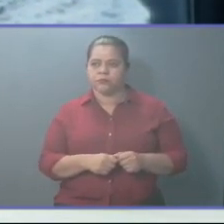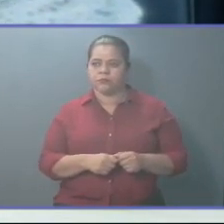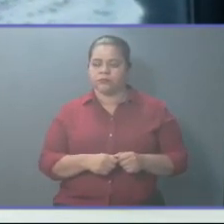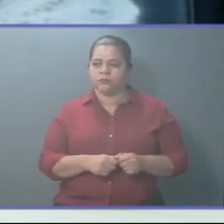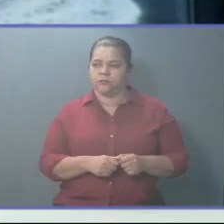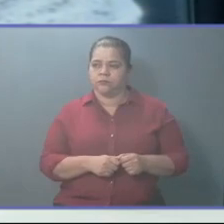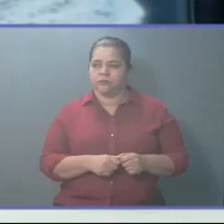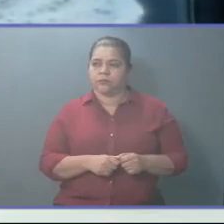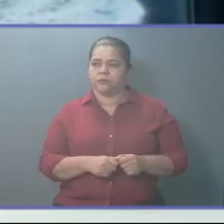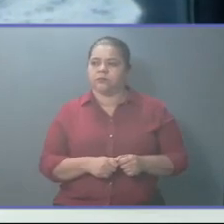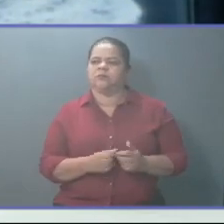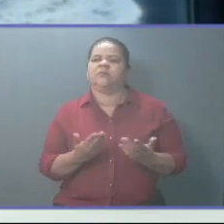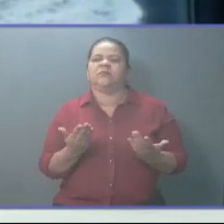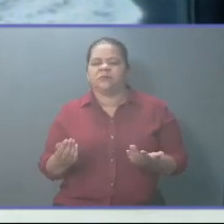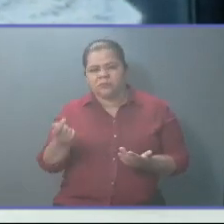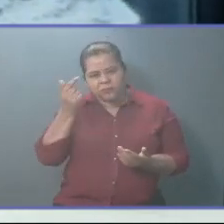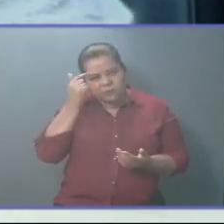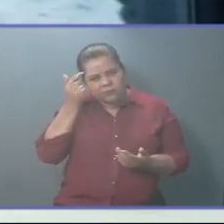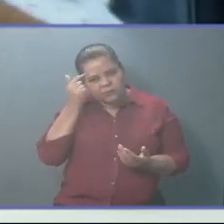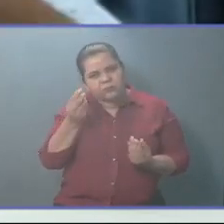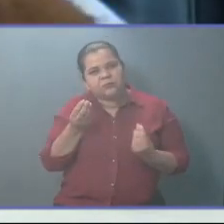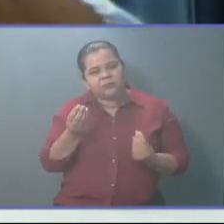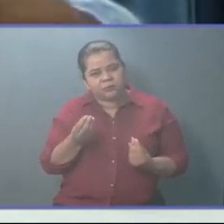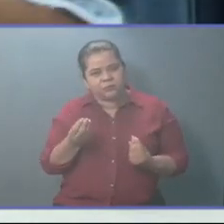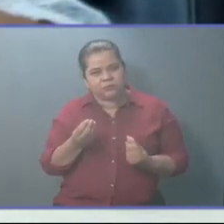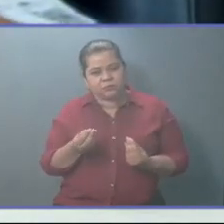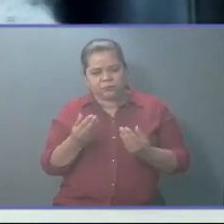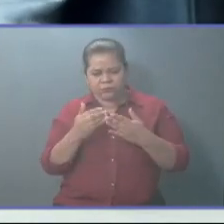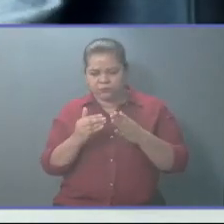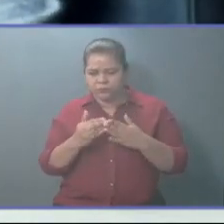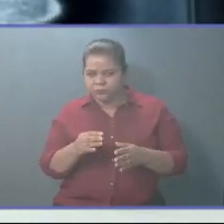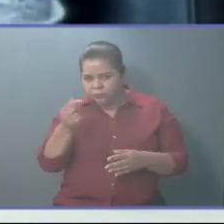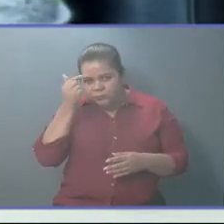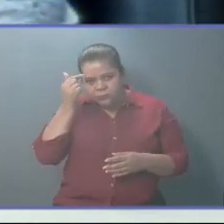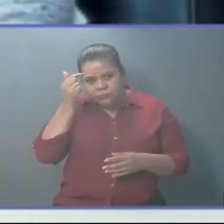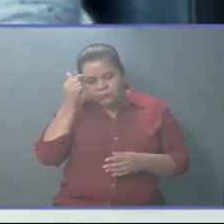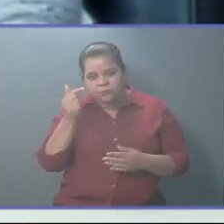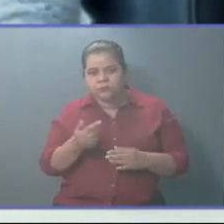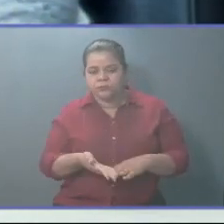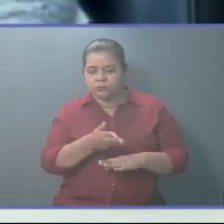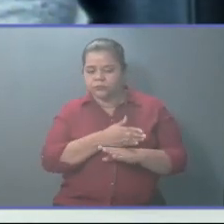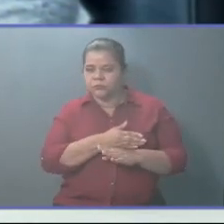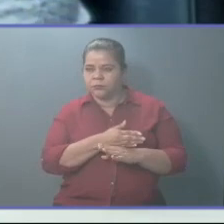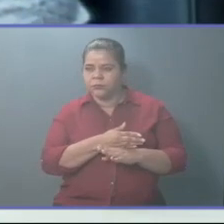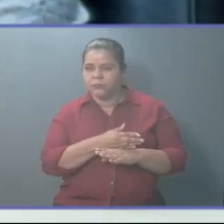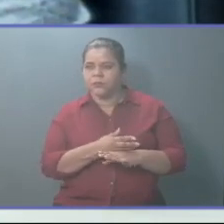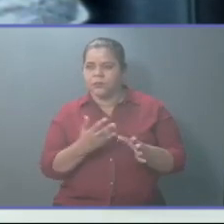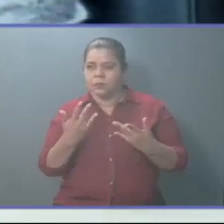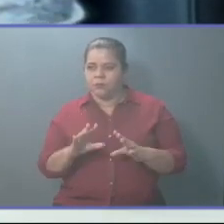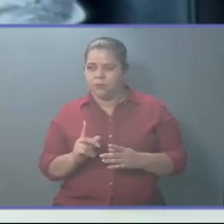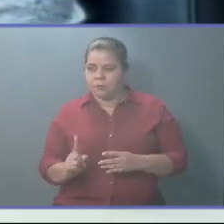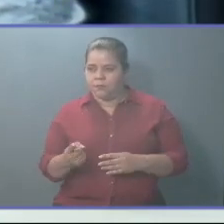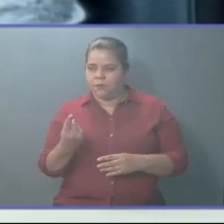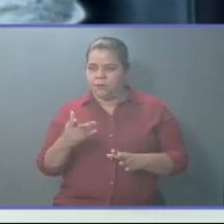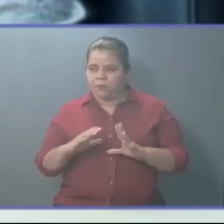¿Con qué mentalidad? Con otra mentalidad diferente a la que estaba el primer comité. Porque el